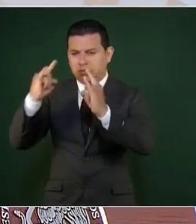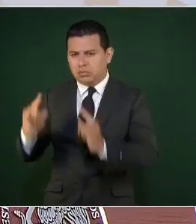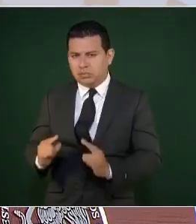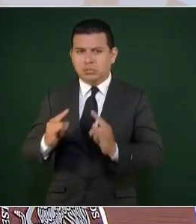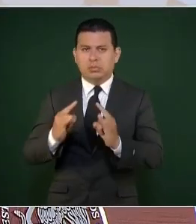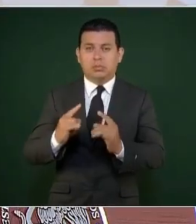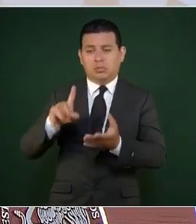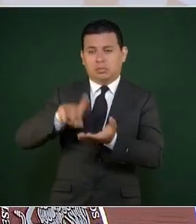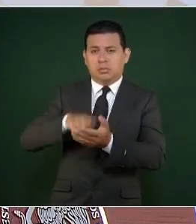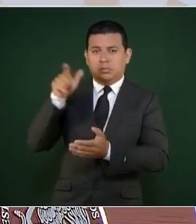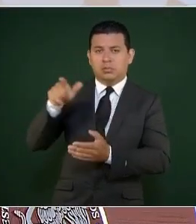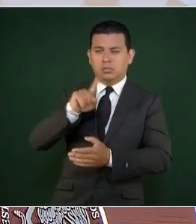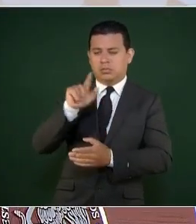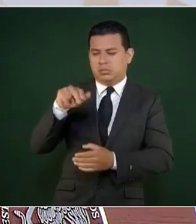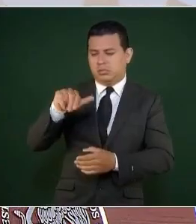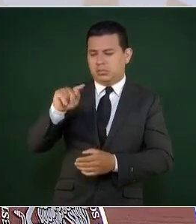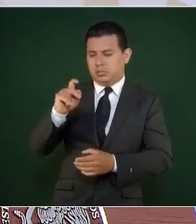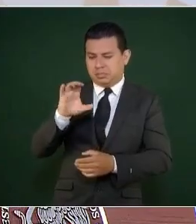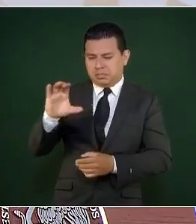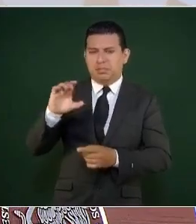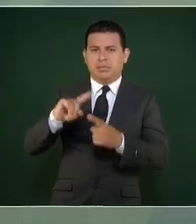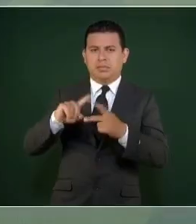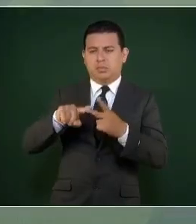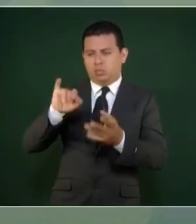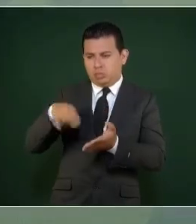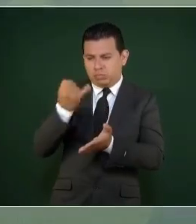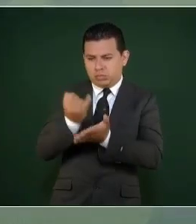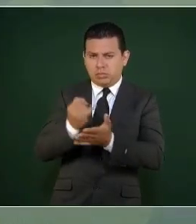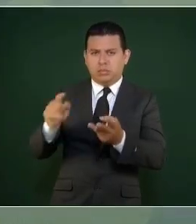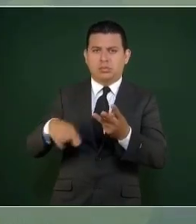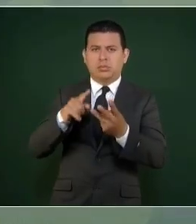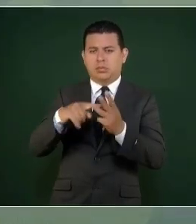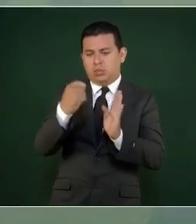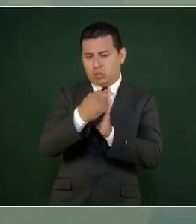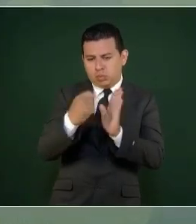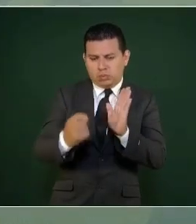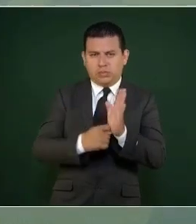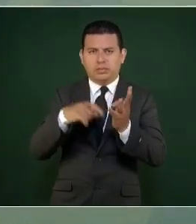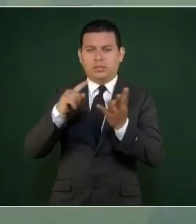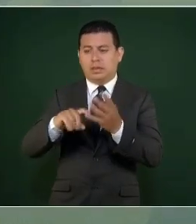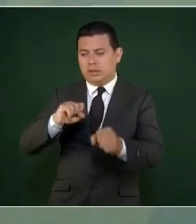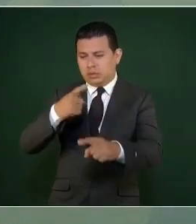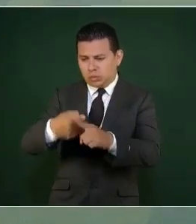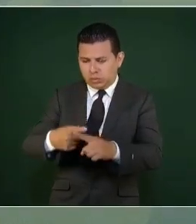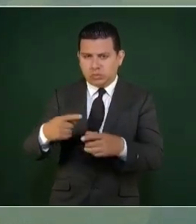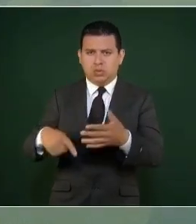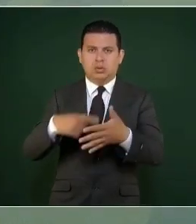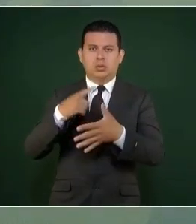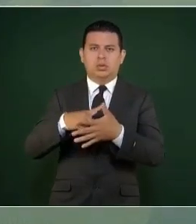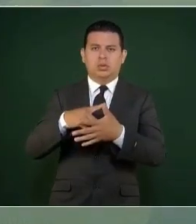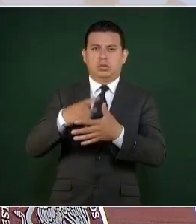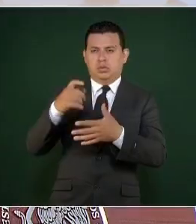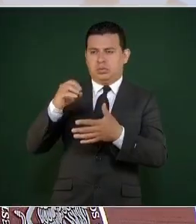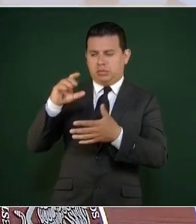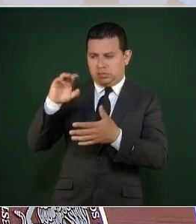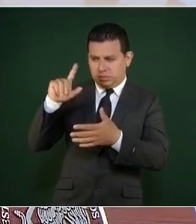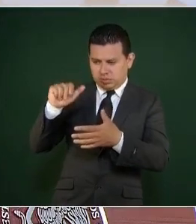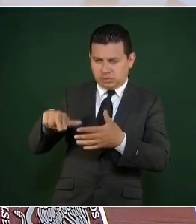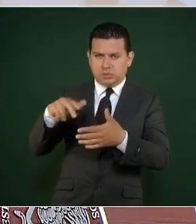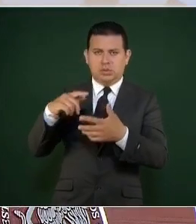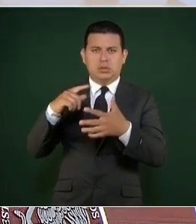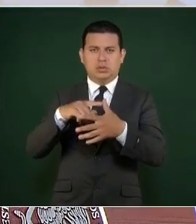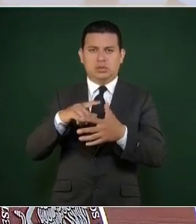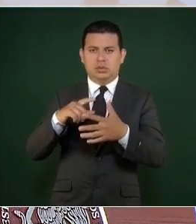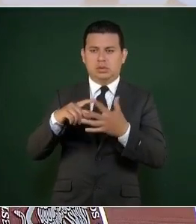en Santo Domingo, Zanatepec, Juchitán de Zaragoza, Tehuantepec, Salina Cruz, Xochocotlán,